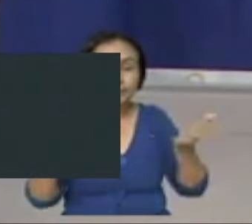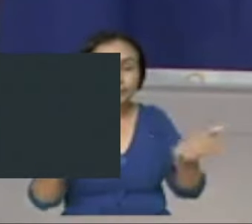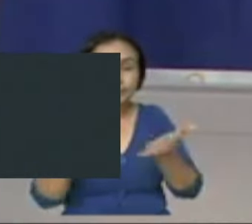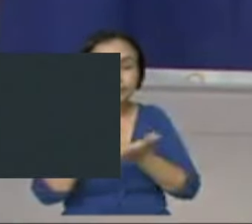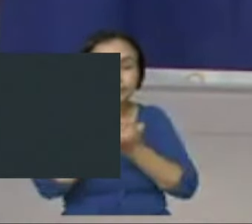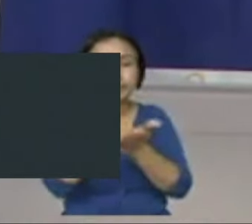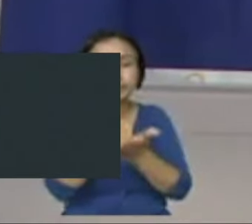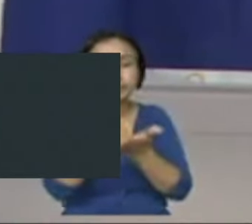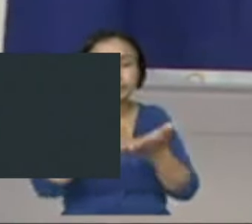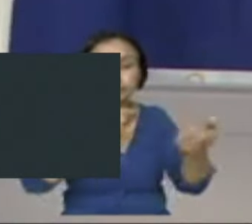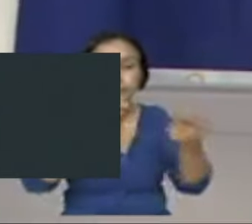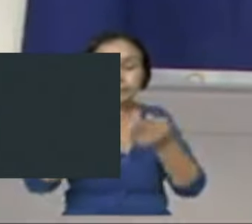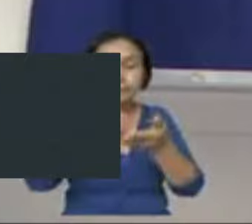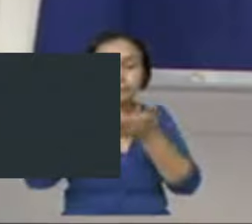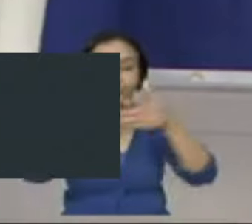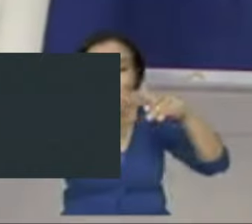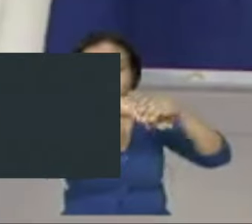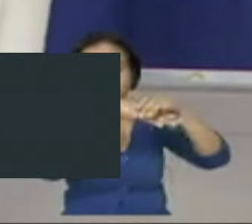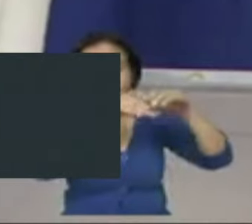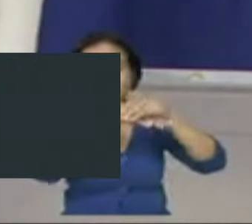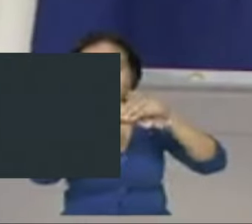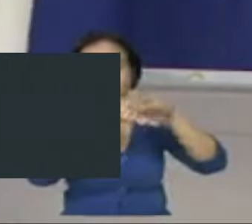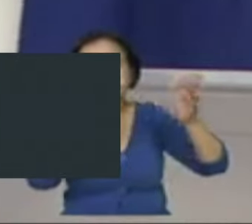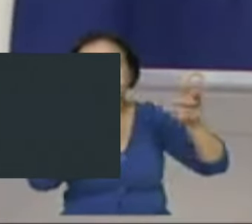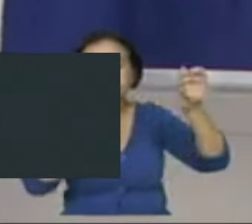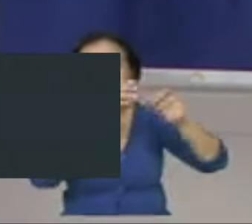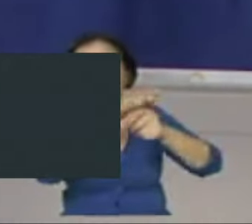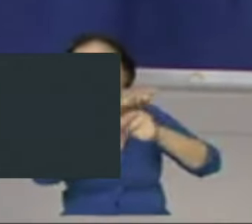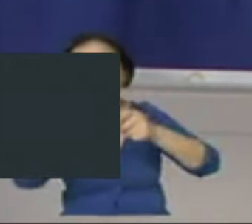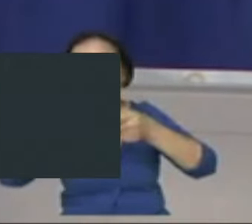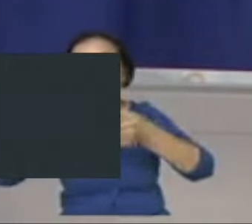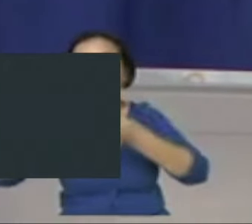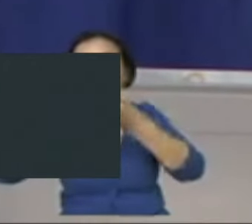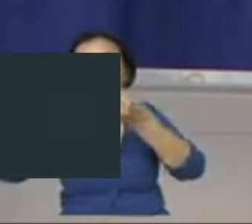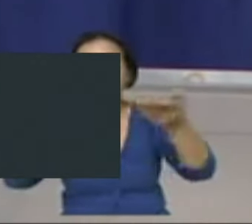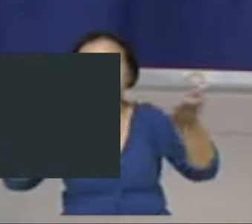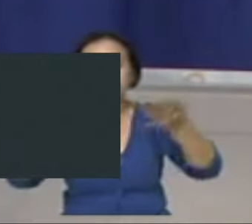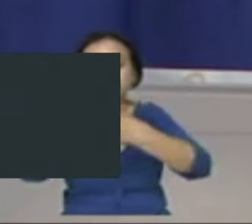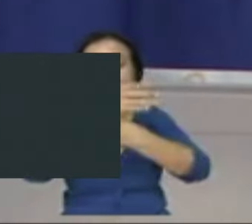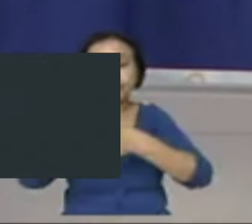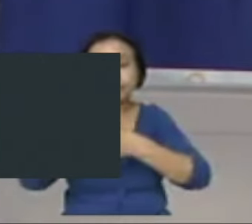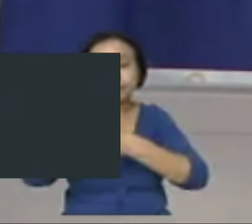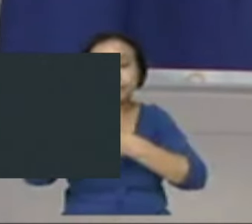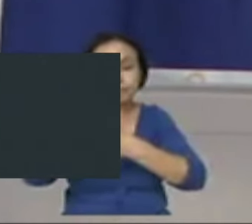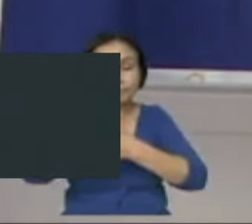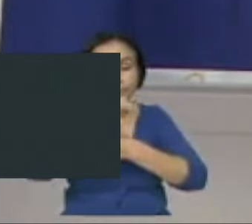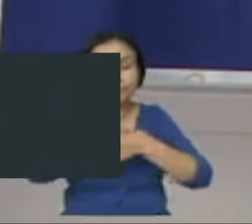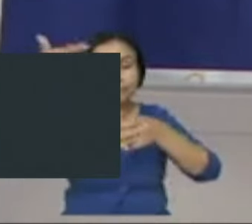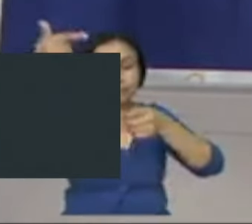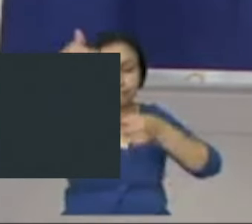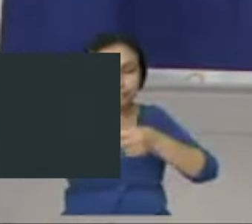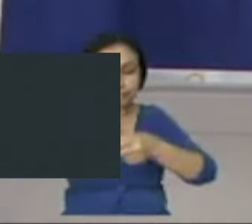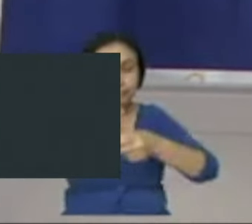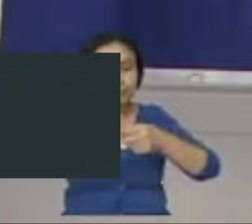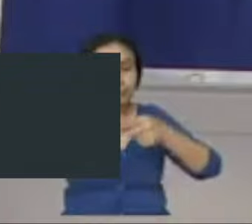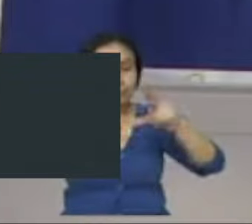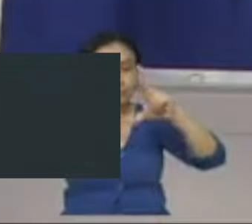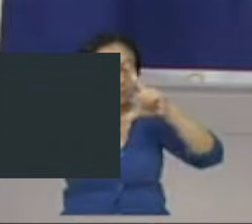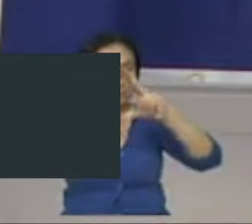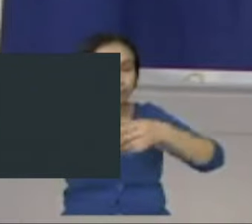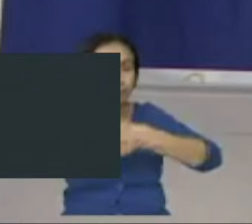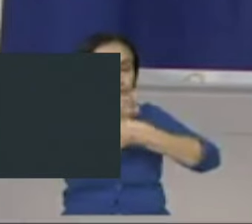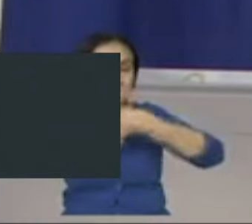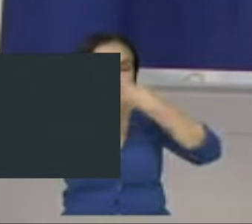de comercialización, almacenamiento, transporte y distribución de gas licuado de petróleo, construcción